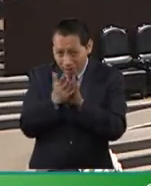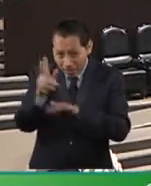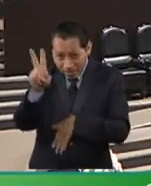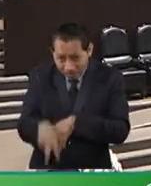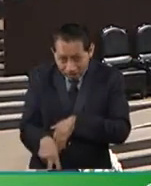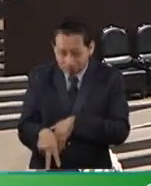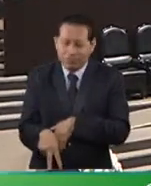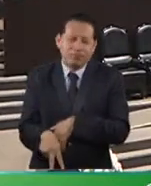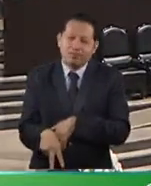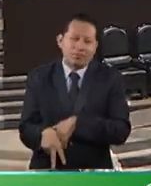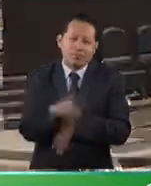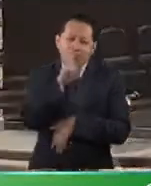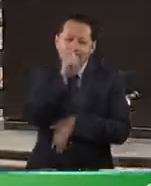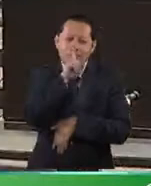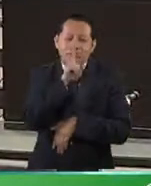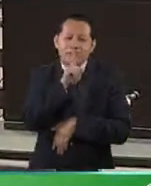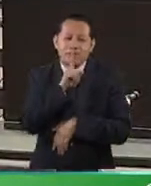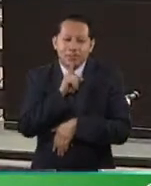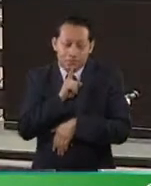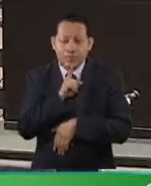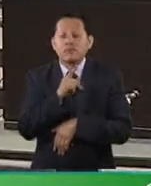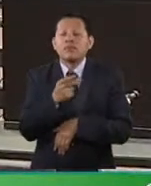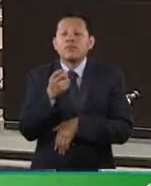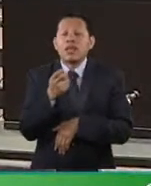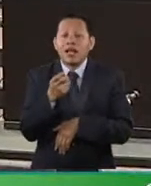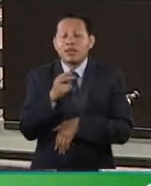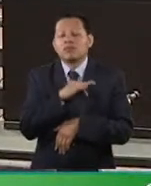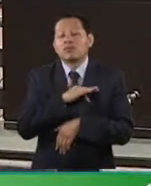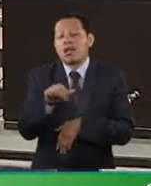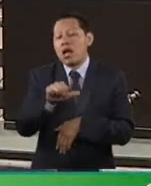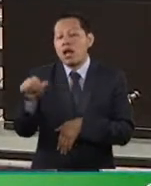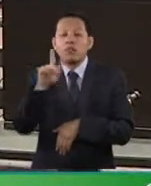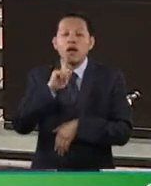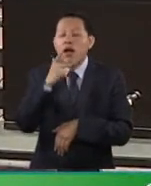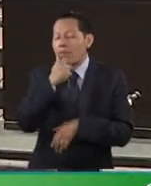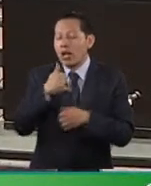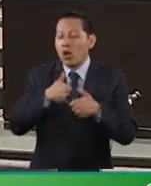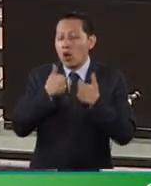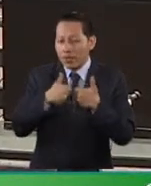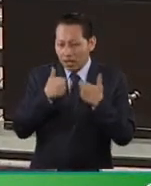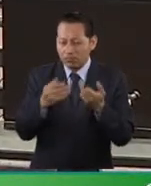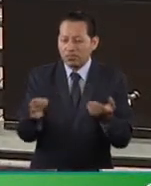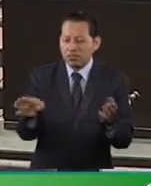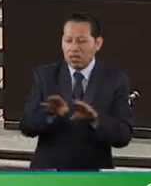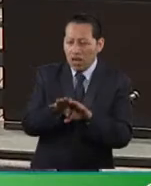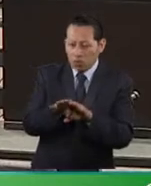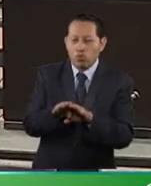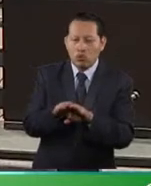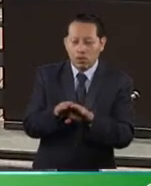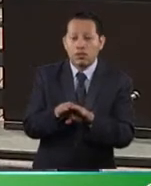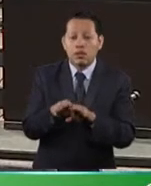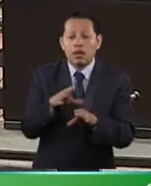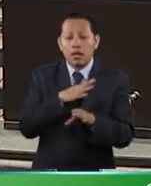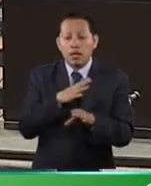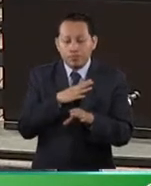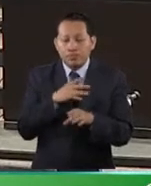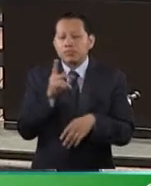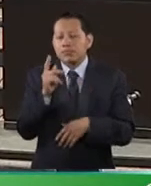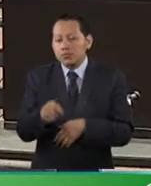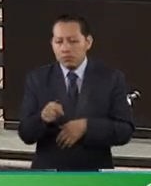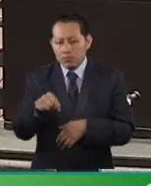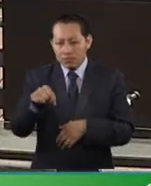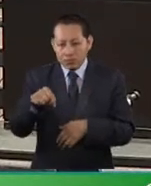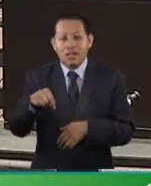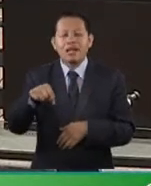mentira esta reforma estuvo cerrada a las y los jóvenes pusimos barricadas para que no se acercaran aquí nadie lo